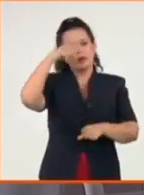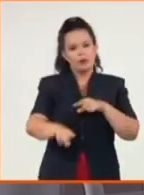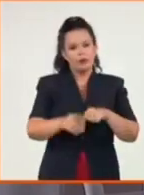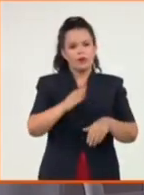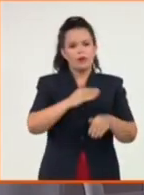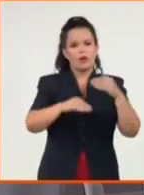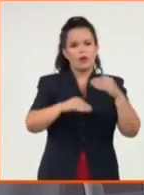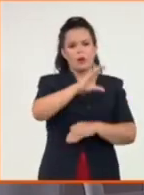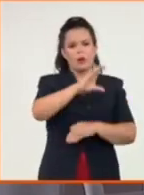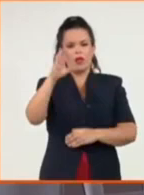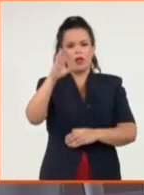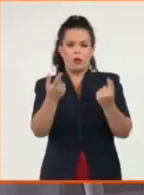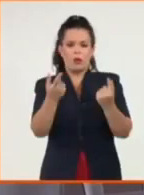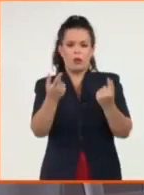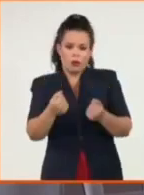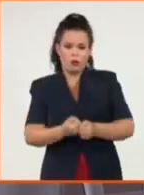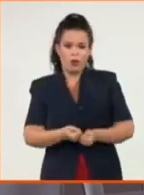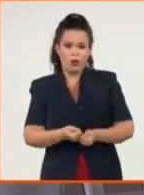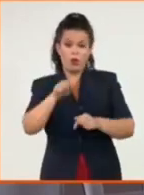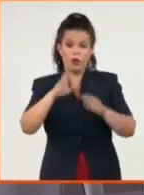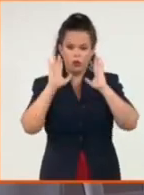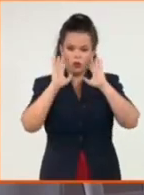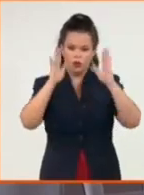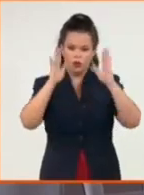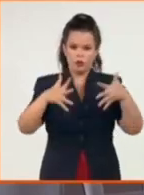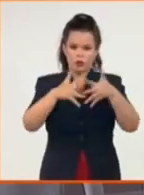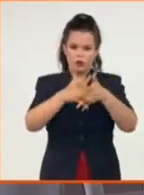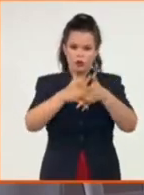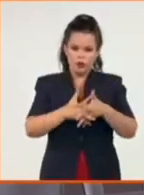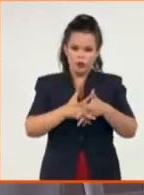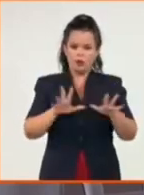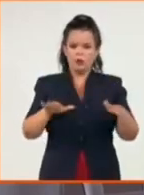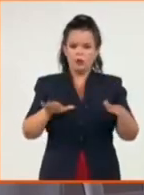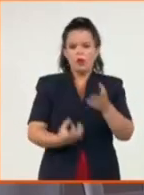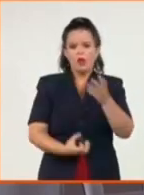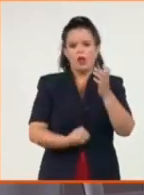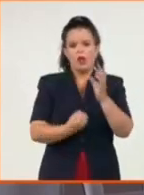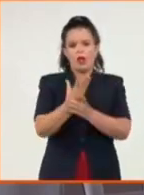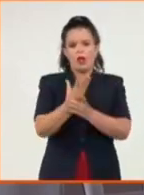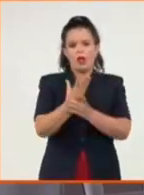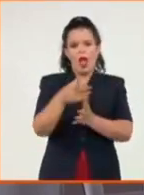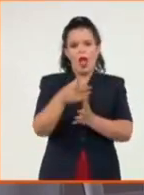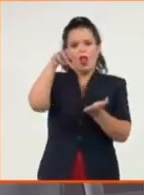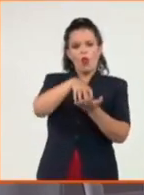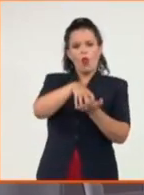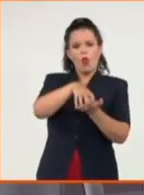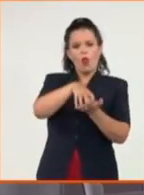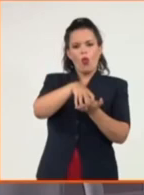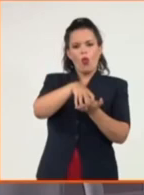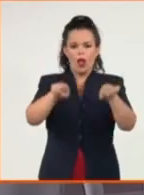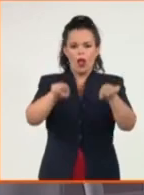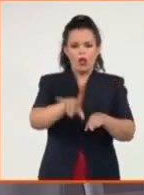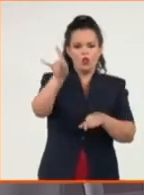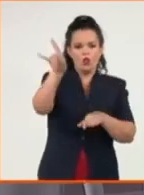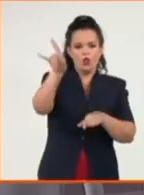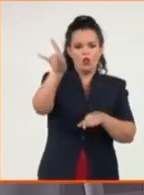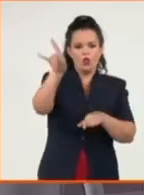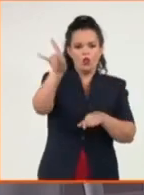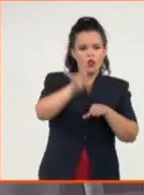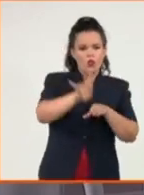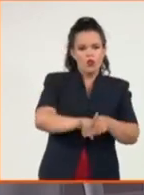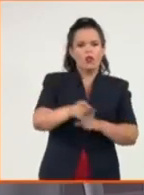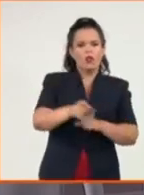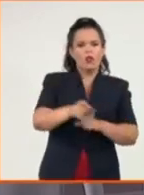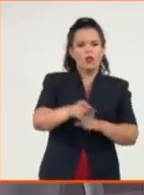la importación de los sistemas solares fotovoltáicos por pensiones natural donde se encimen pago de aranceles y la importación sin carácter